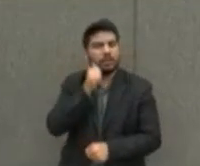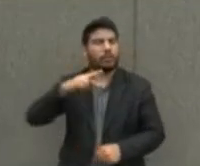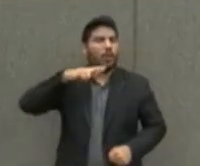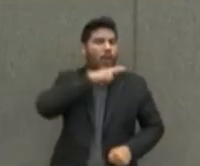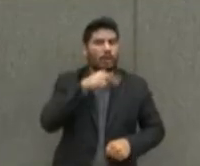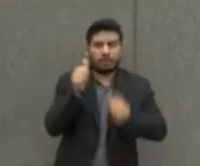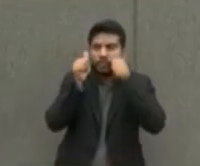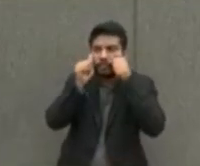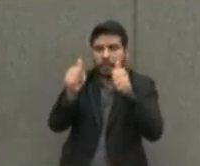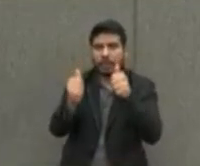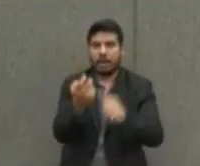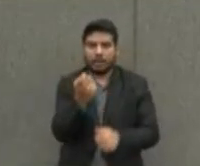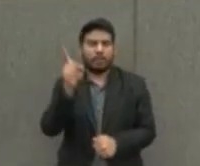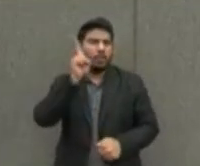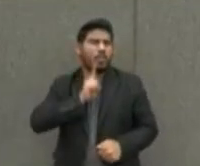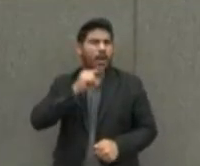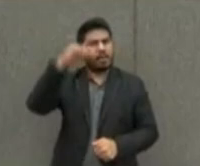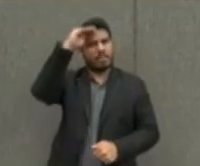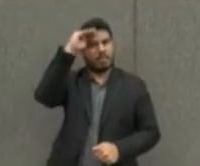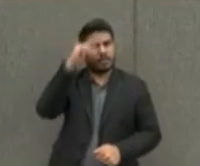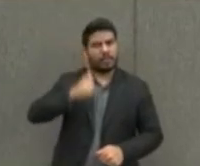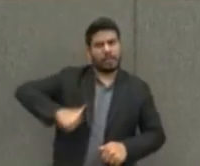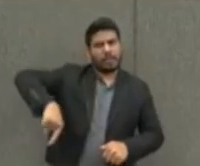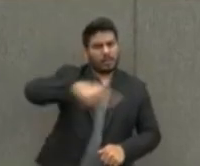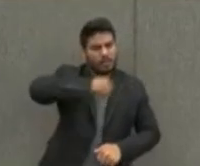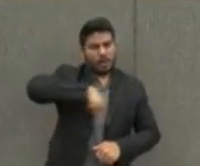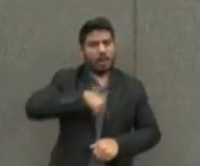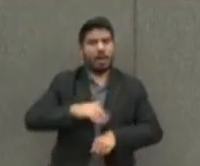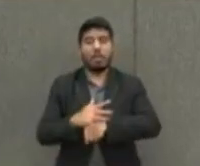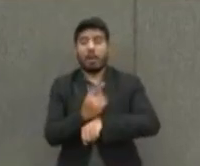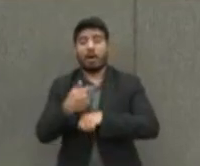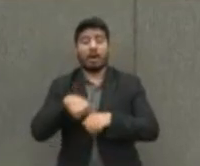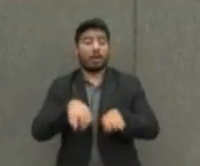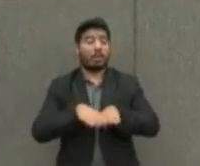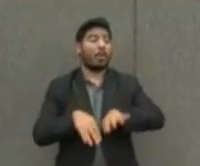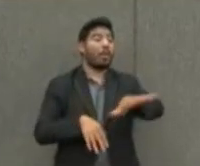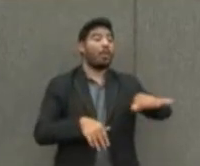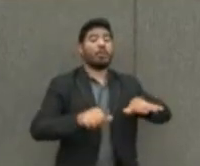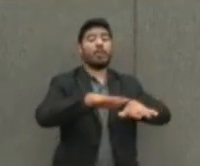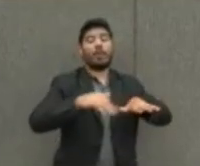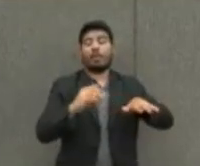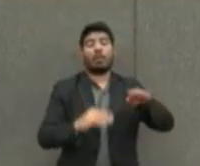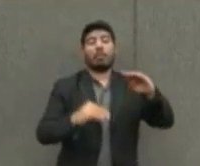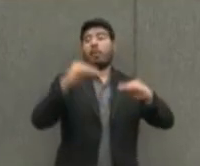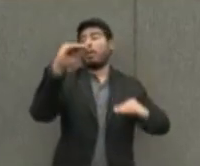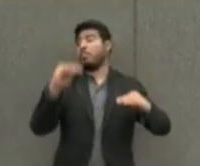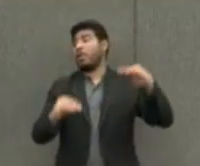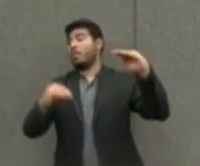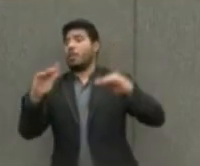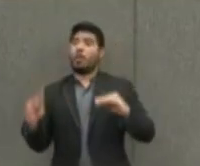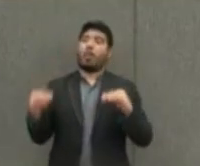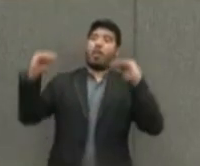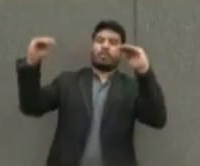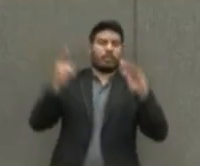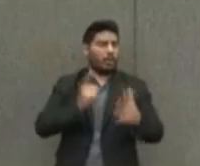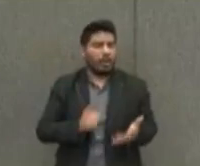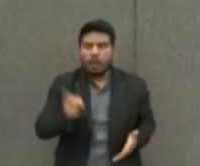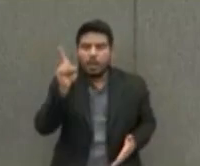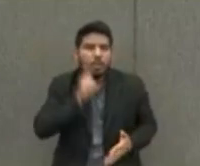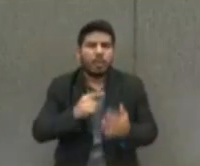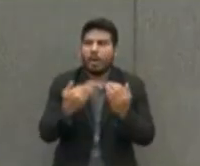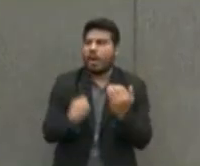nosotras porque aquí no hay distinción de sectores todas las mujeres hemos sido víctimas de